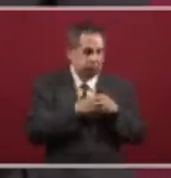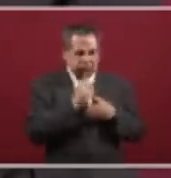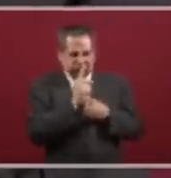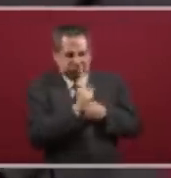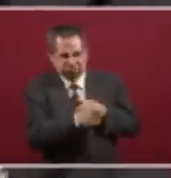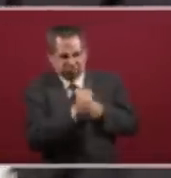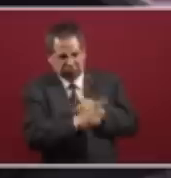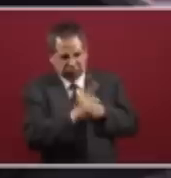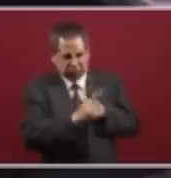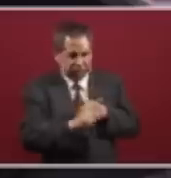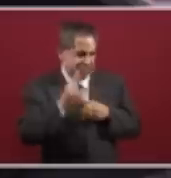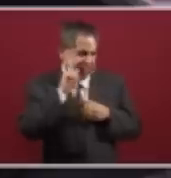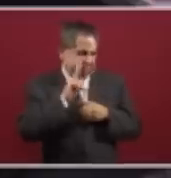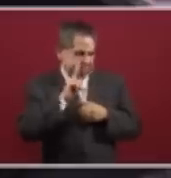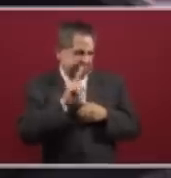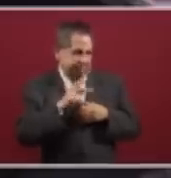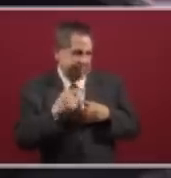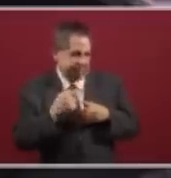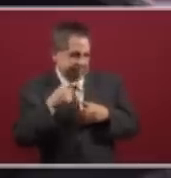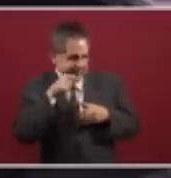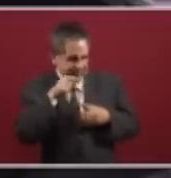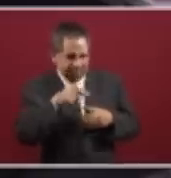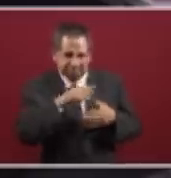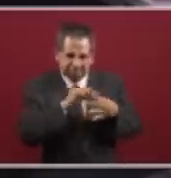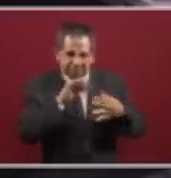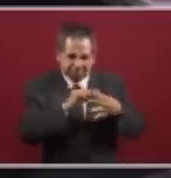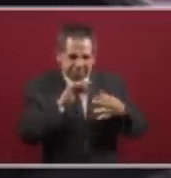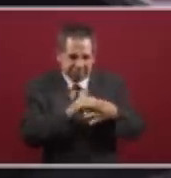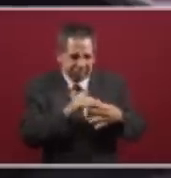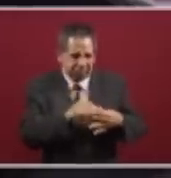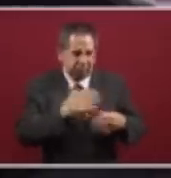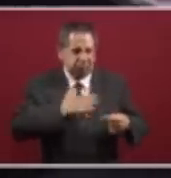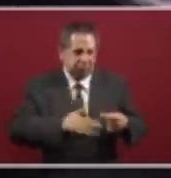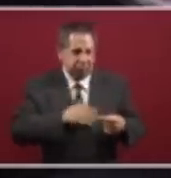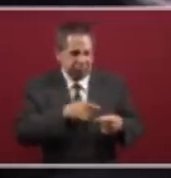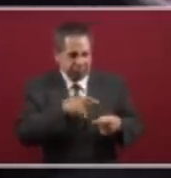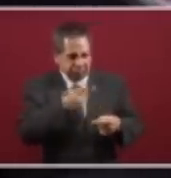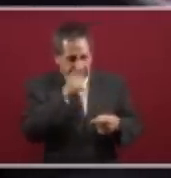en la aplicación de la justicia